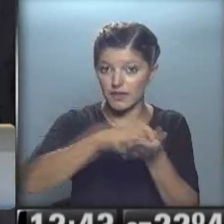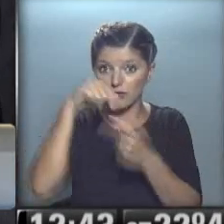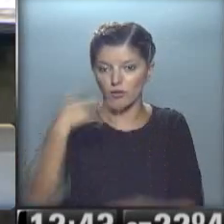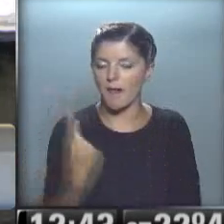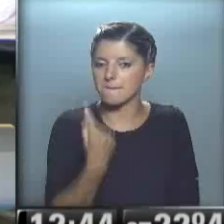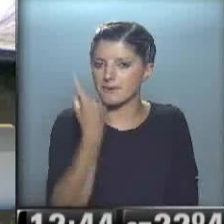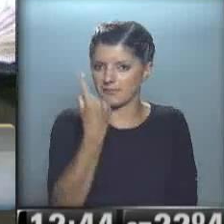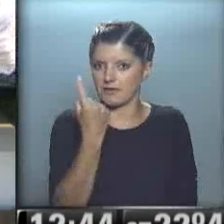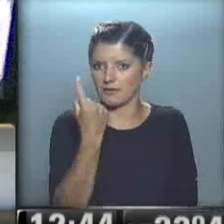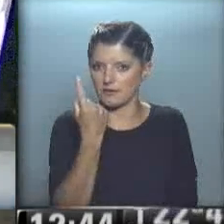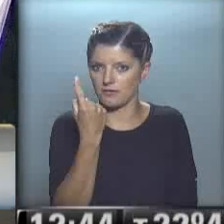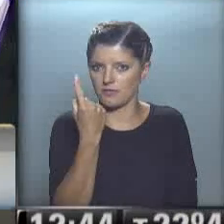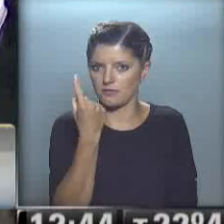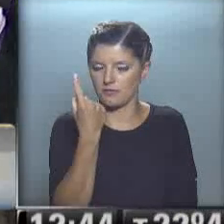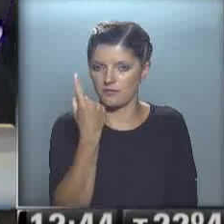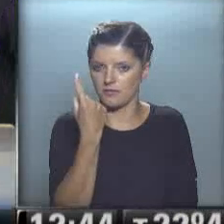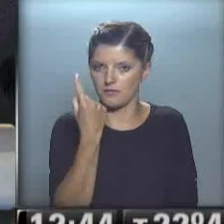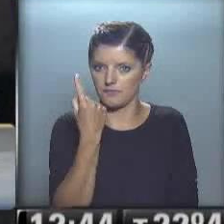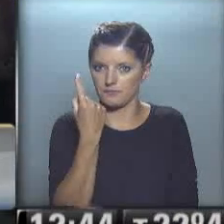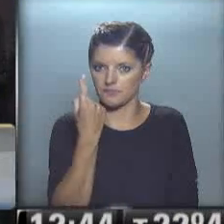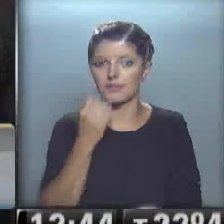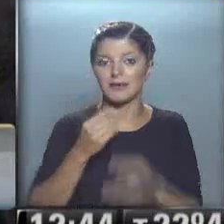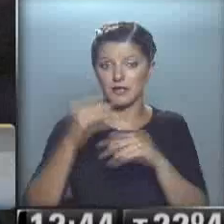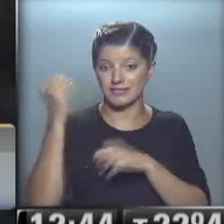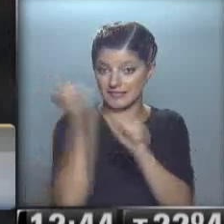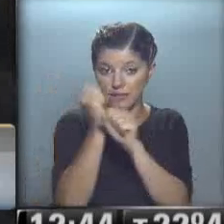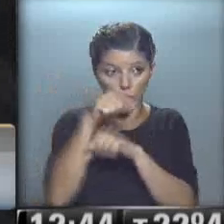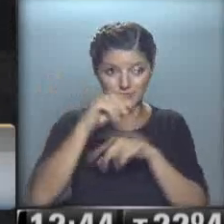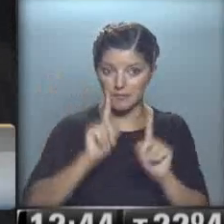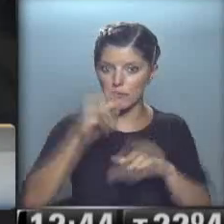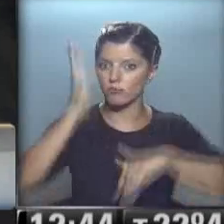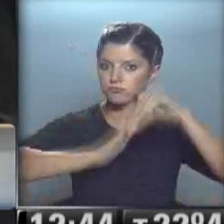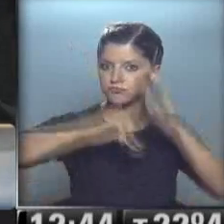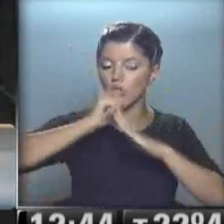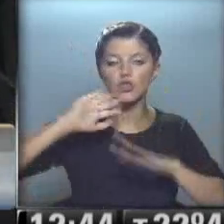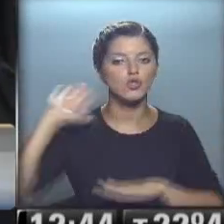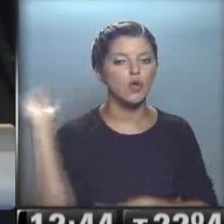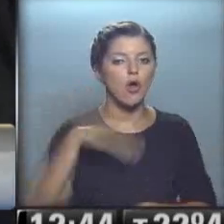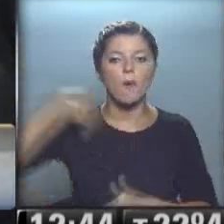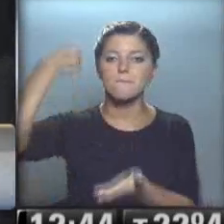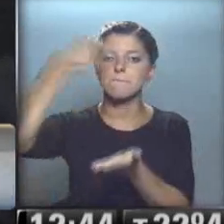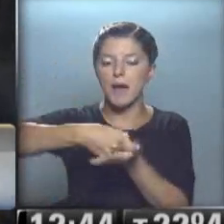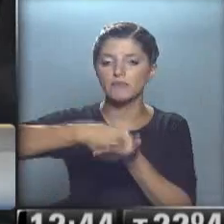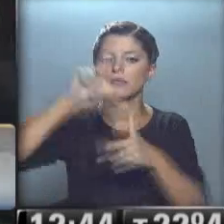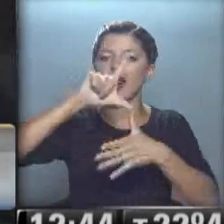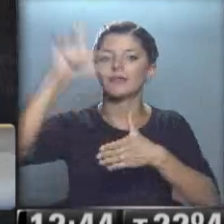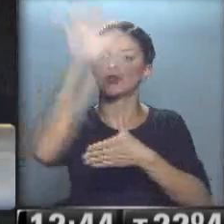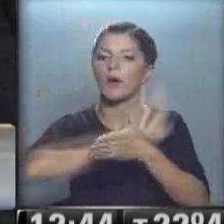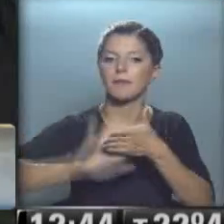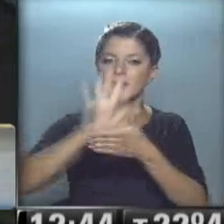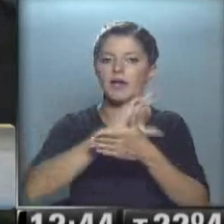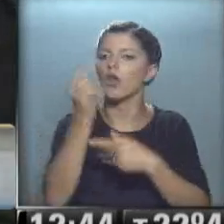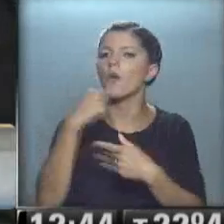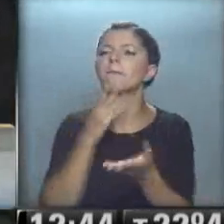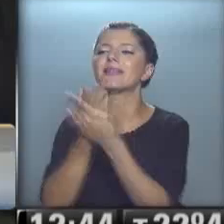operaciones de de infraestructura de esta magnitud totalmente financiado por latinoamérica es dec no depende de ningún